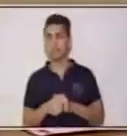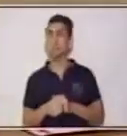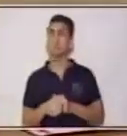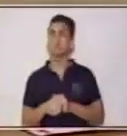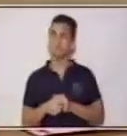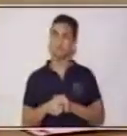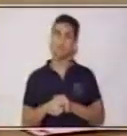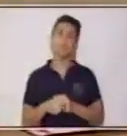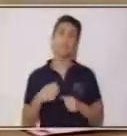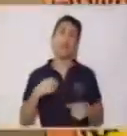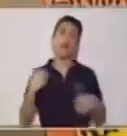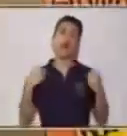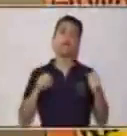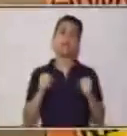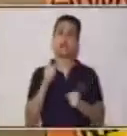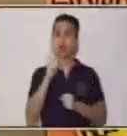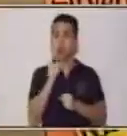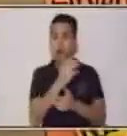pastel,